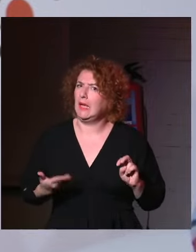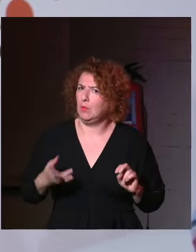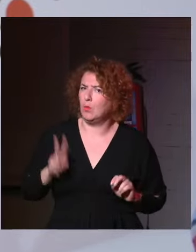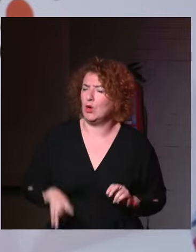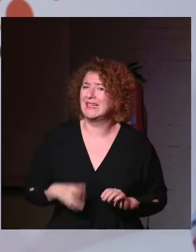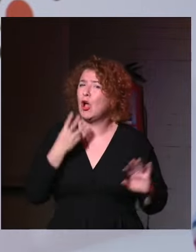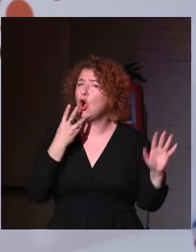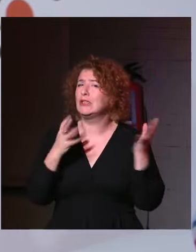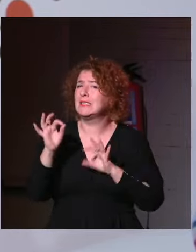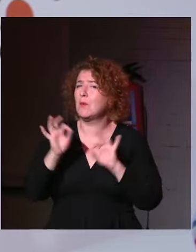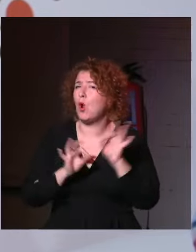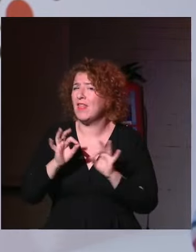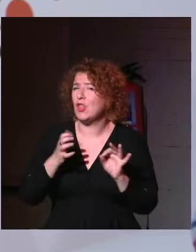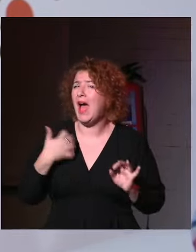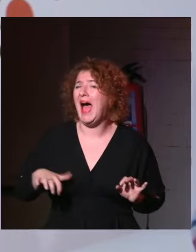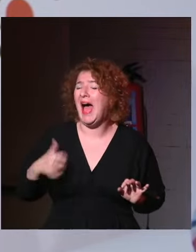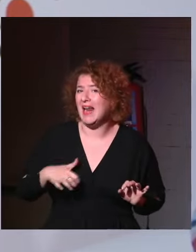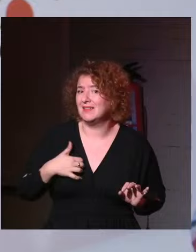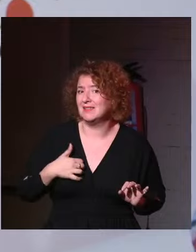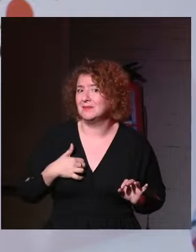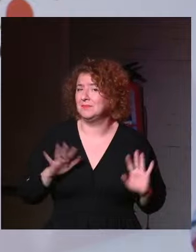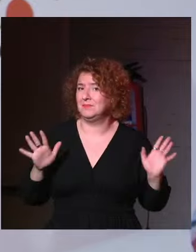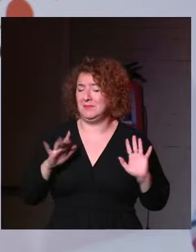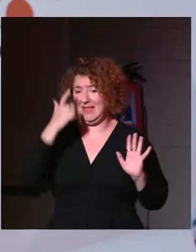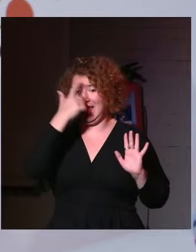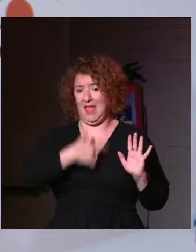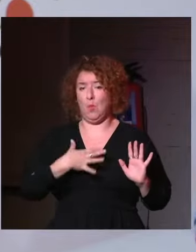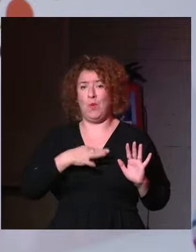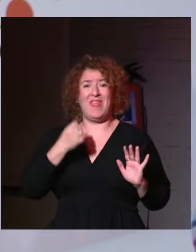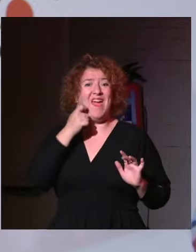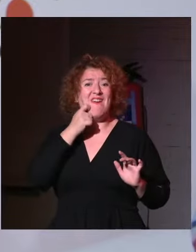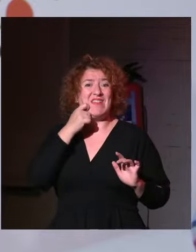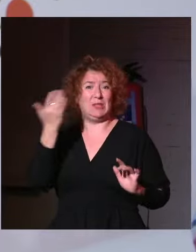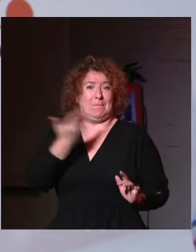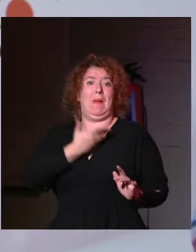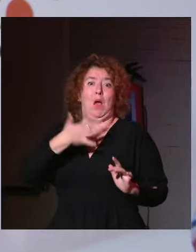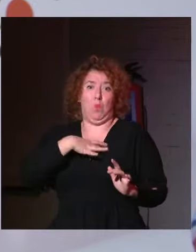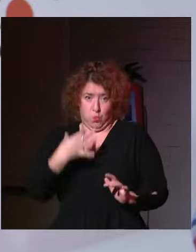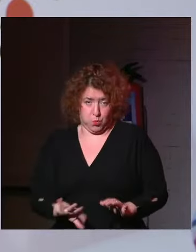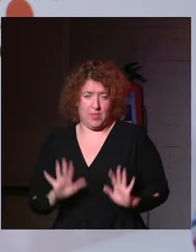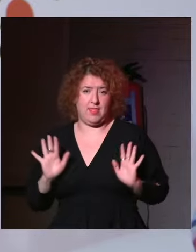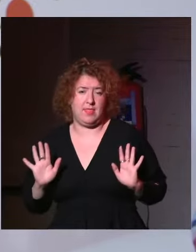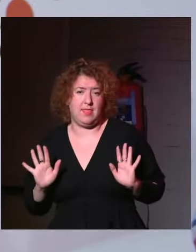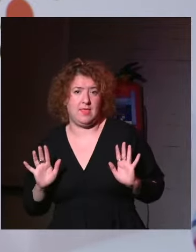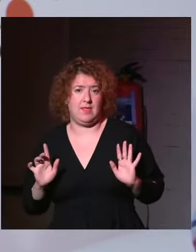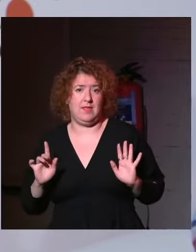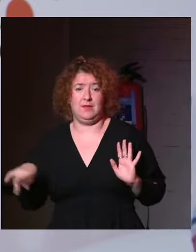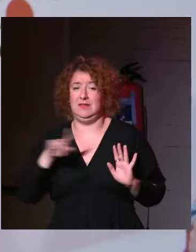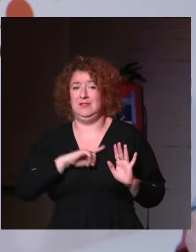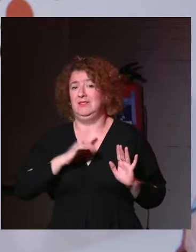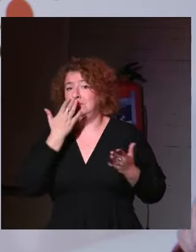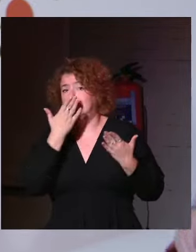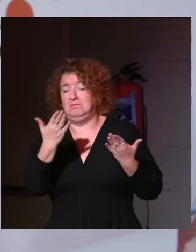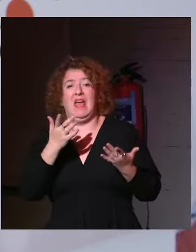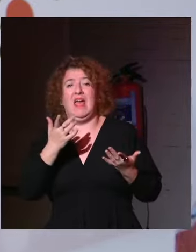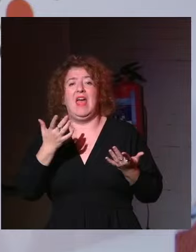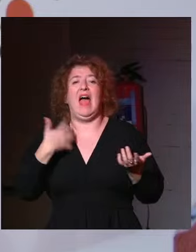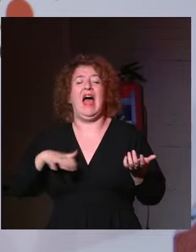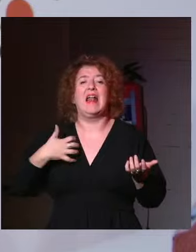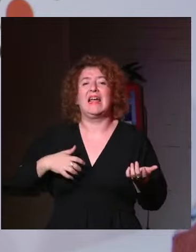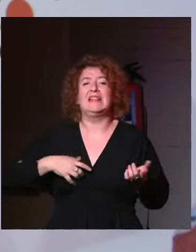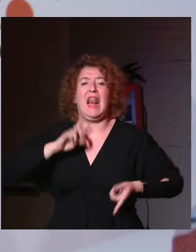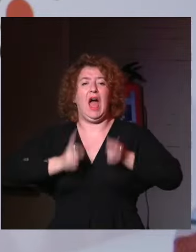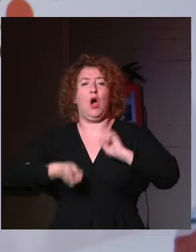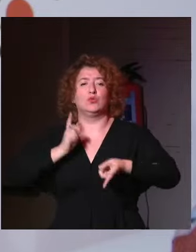80% en Argentina teme por su integridad física y acá sí hay una diferencia entre los autoritarismos derecha en Argentina y que puede